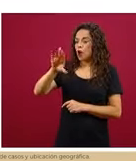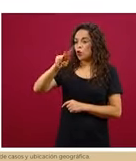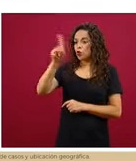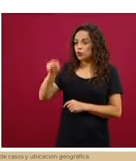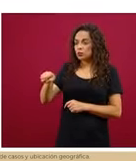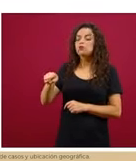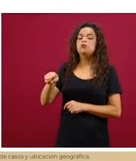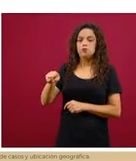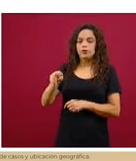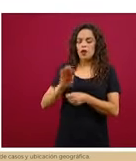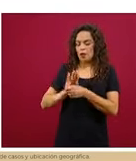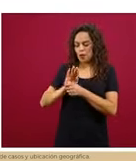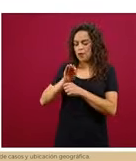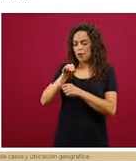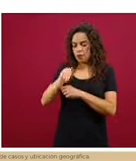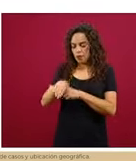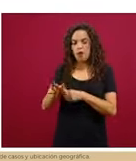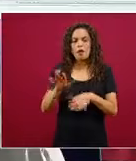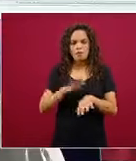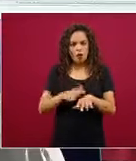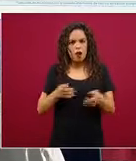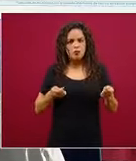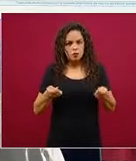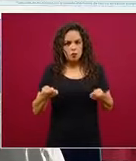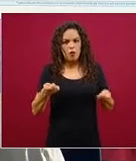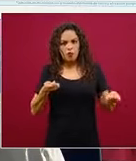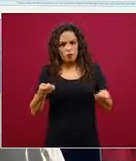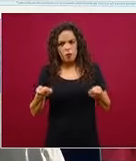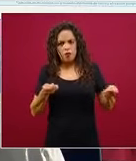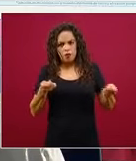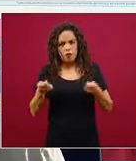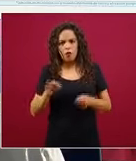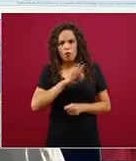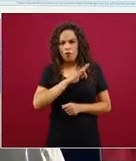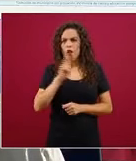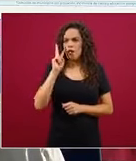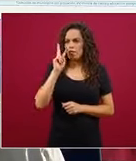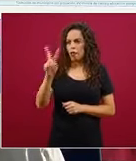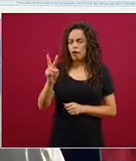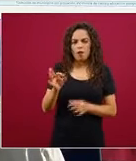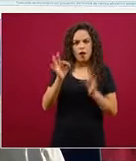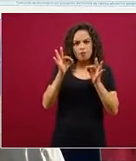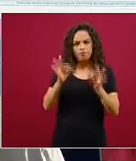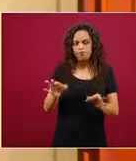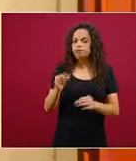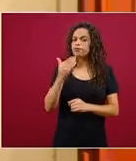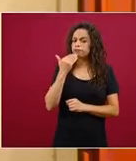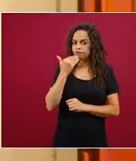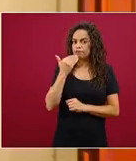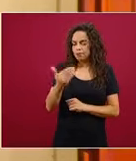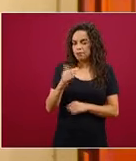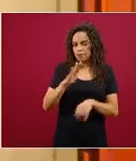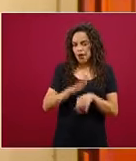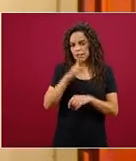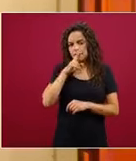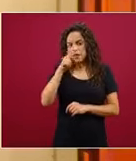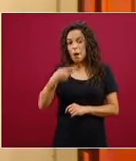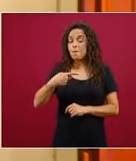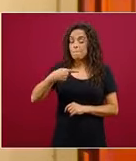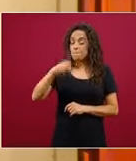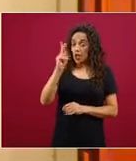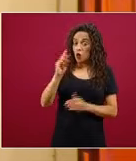digamos, controlado, una diagonal más en apego hacia lo horizontal, pero sin embargo todavía